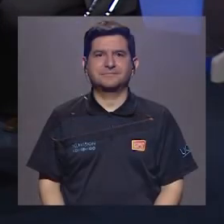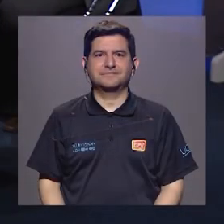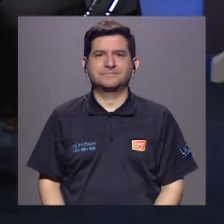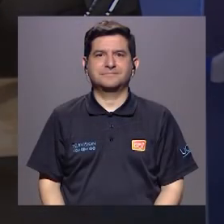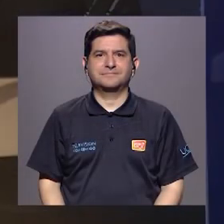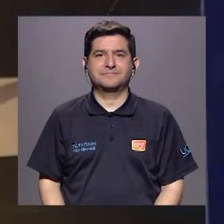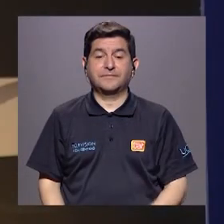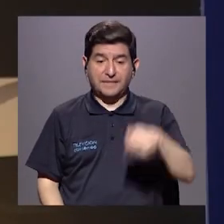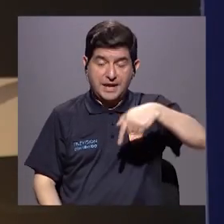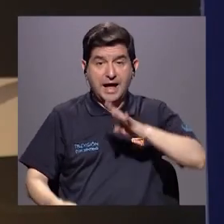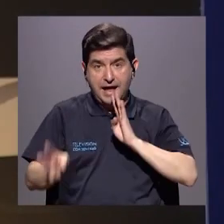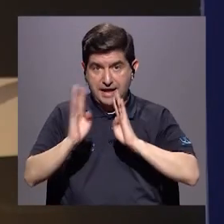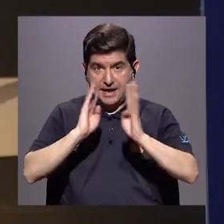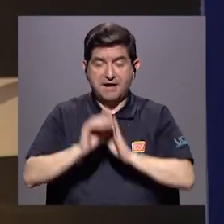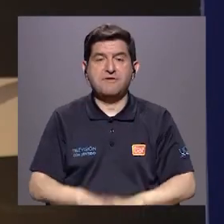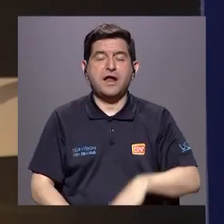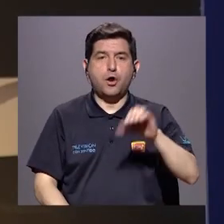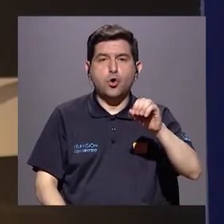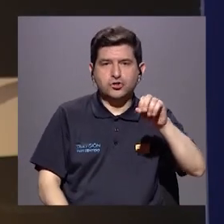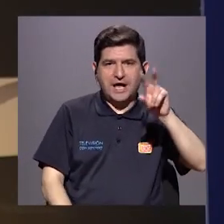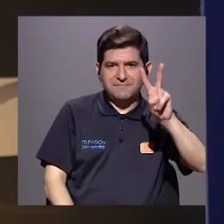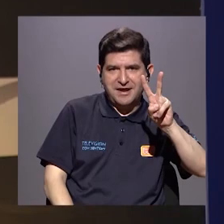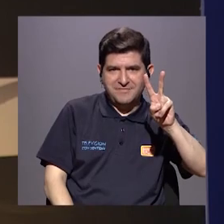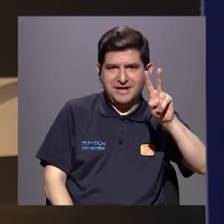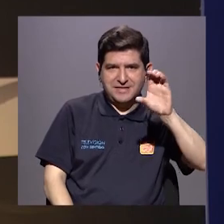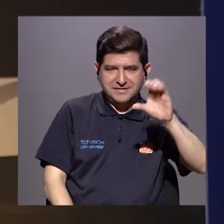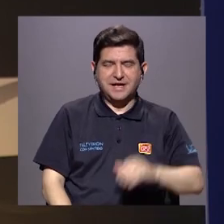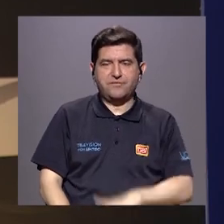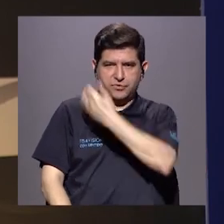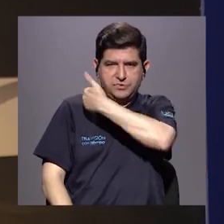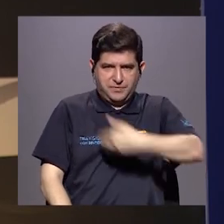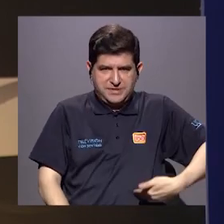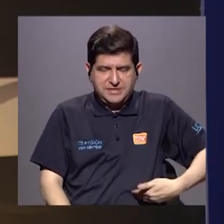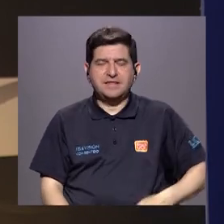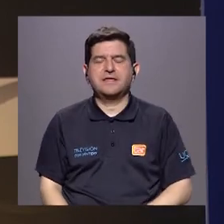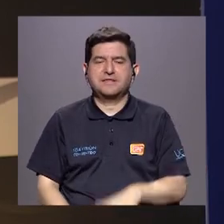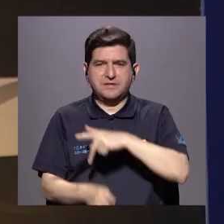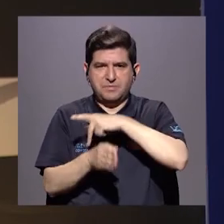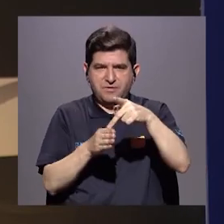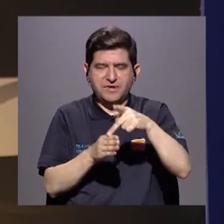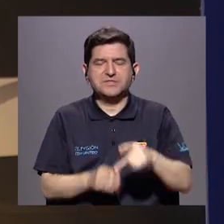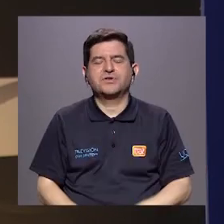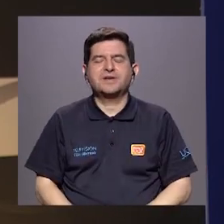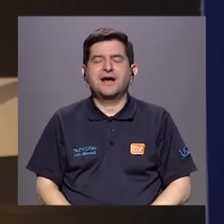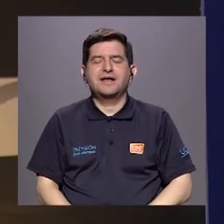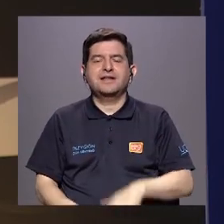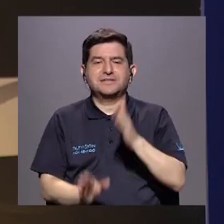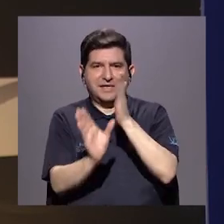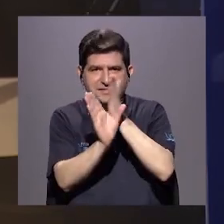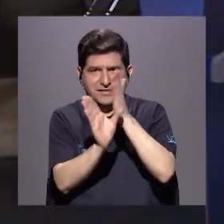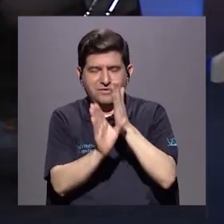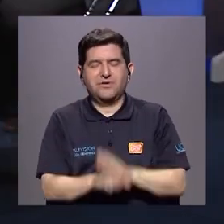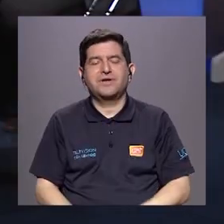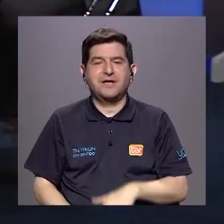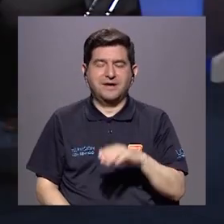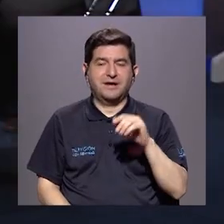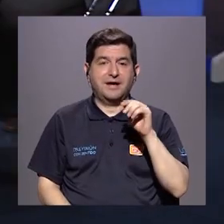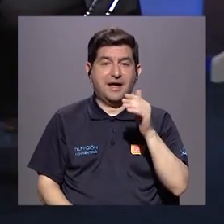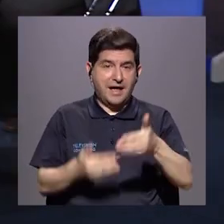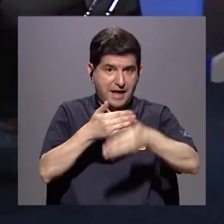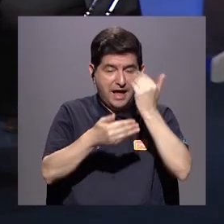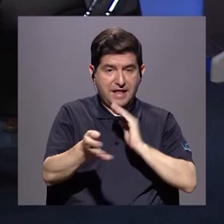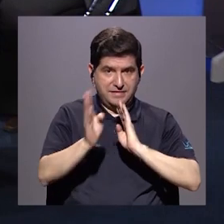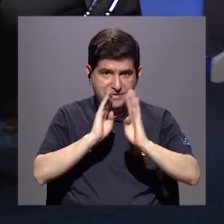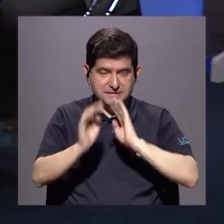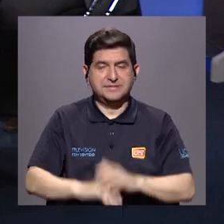estamos conversando con oscar volver de cerros presidente del colegio de profesionales en psicología acerca de prevención de suicidio oscar en el bloque